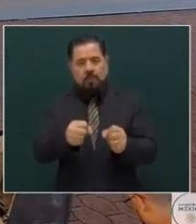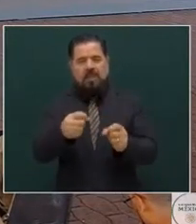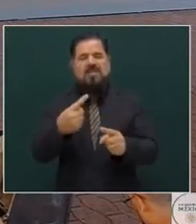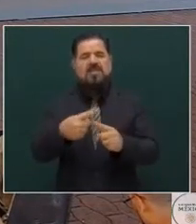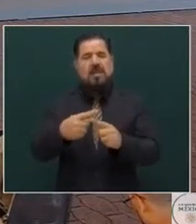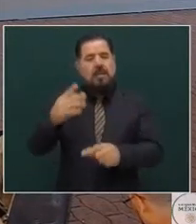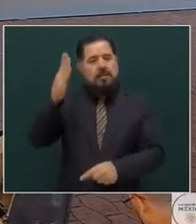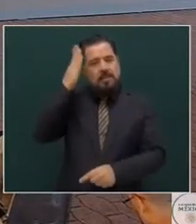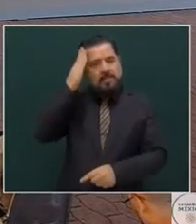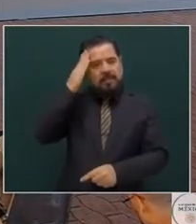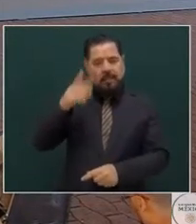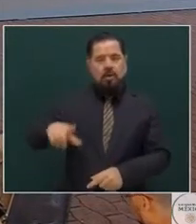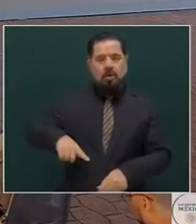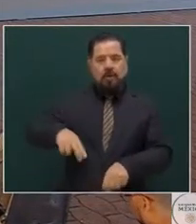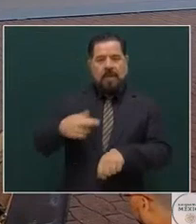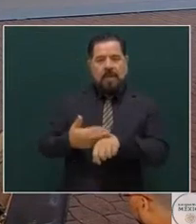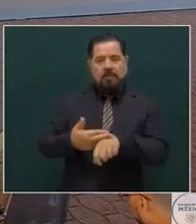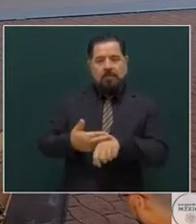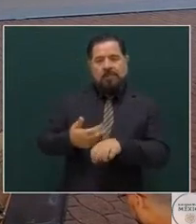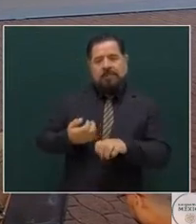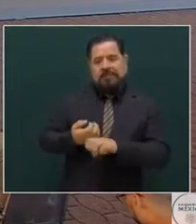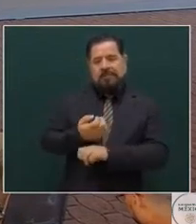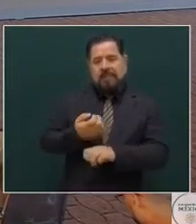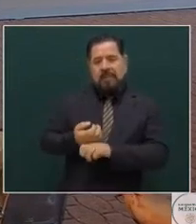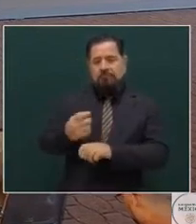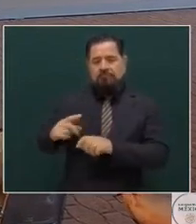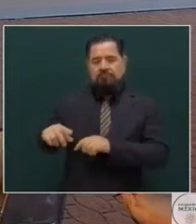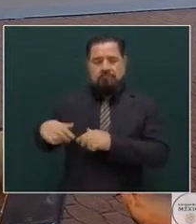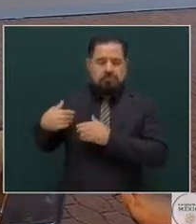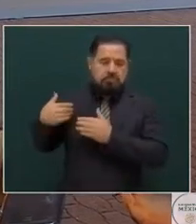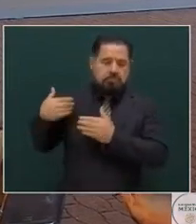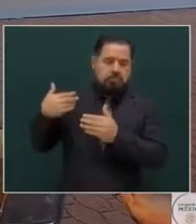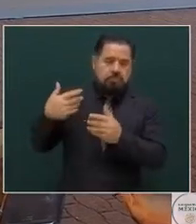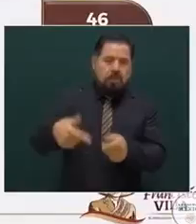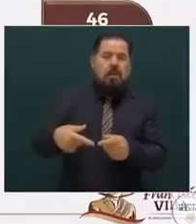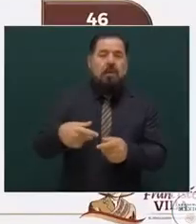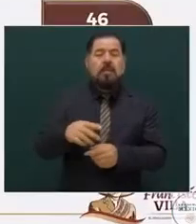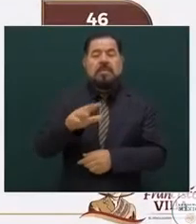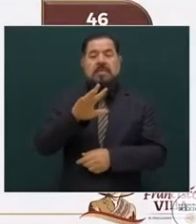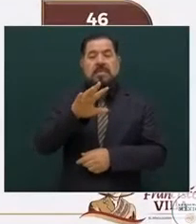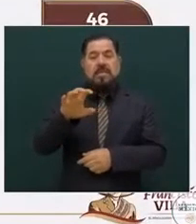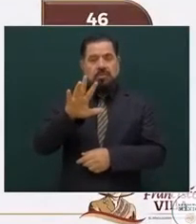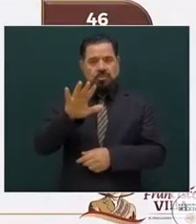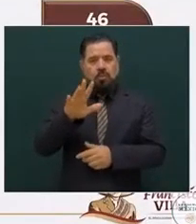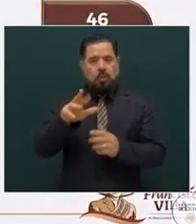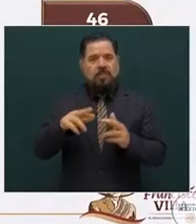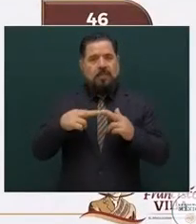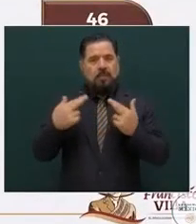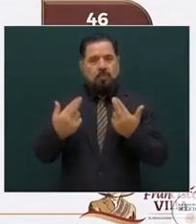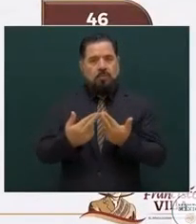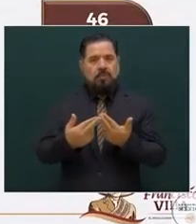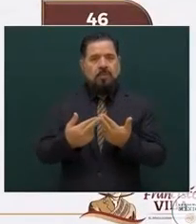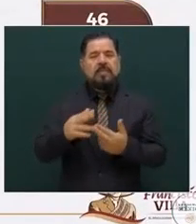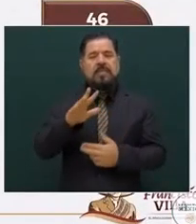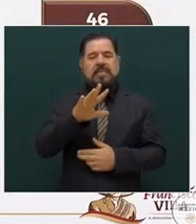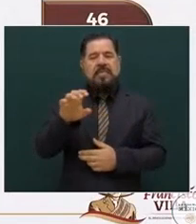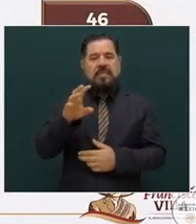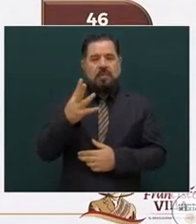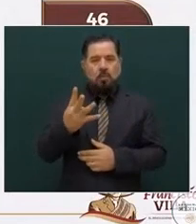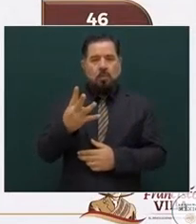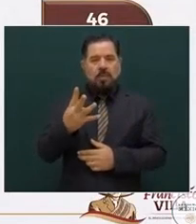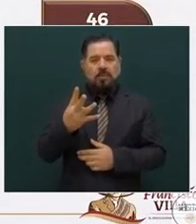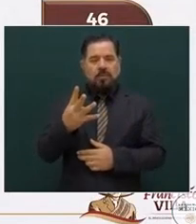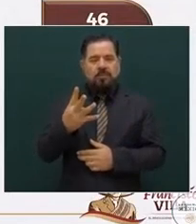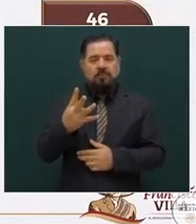gobernador del Estado desde su toma de posesión, ha habido 550 sesiones, en 504 ha estado él